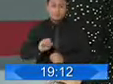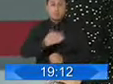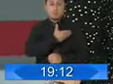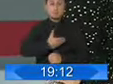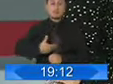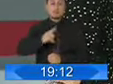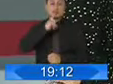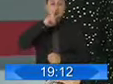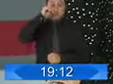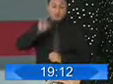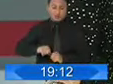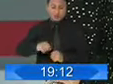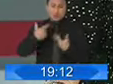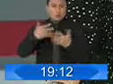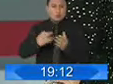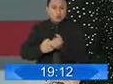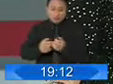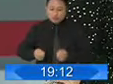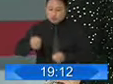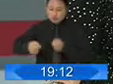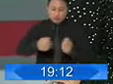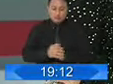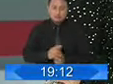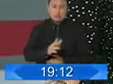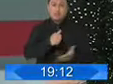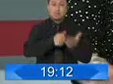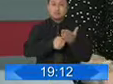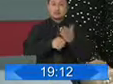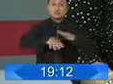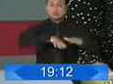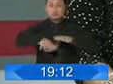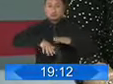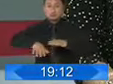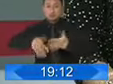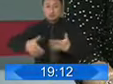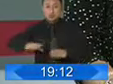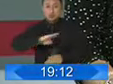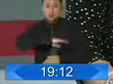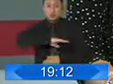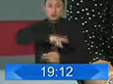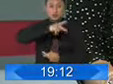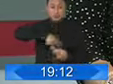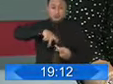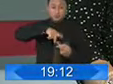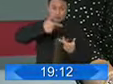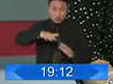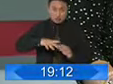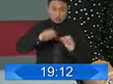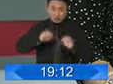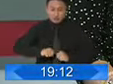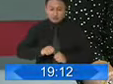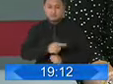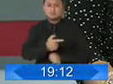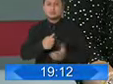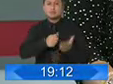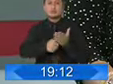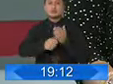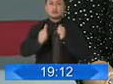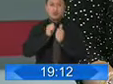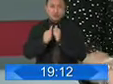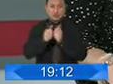de la República, Rafael Correa, a los ministros coordinadores del gobierno central que mantuvieron un gabinete virtual en el Ministerio del